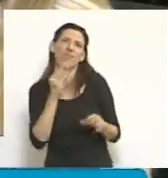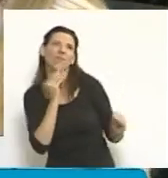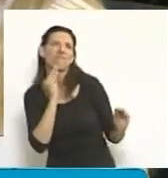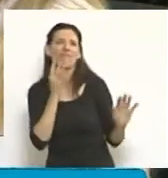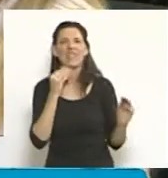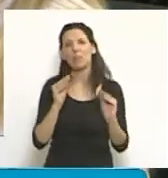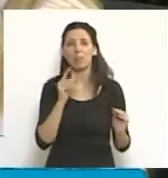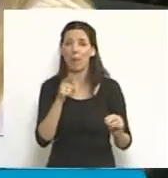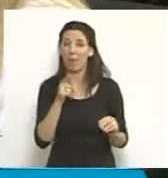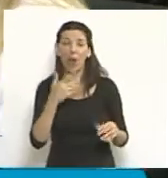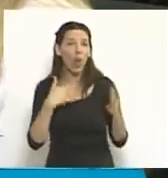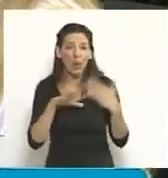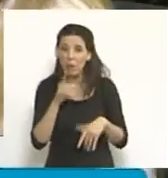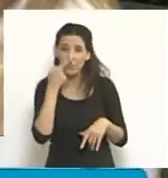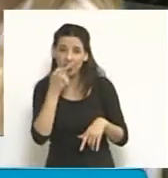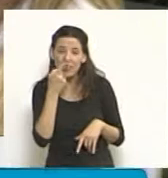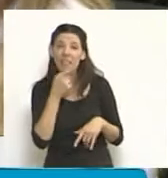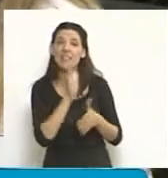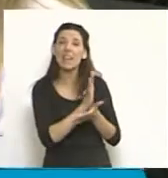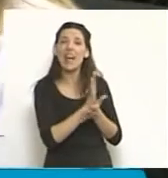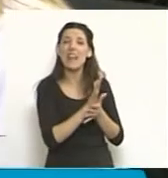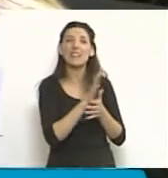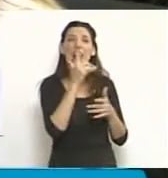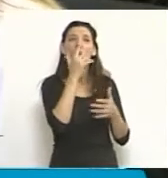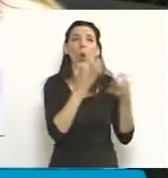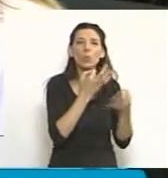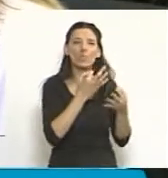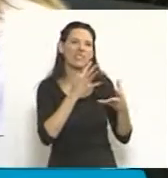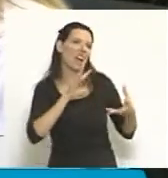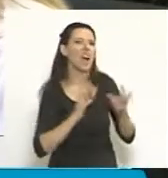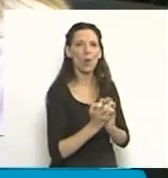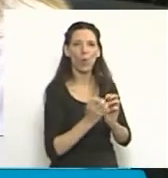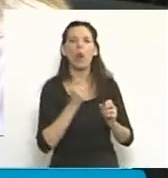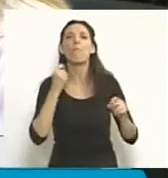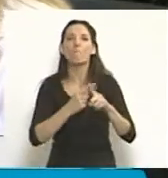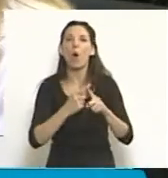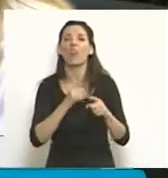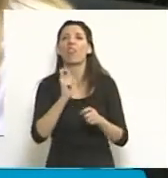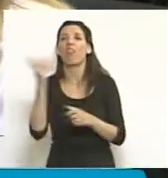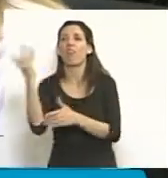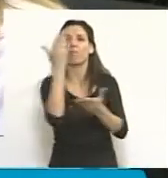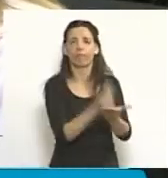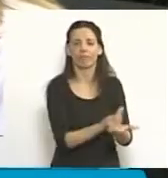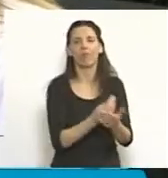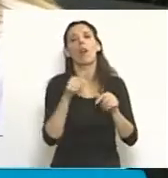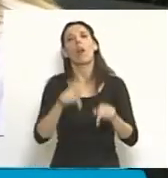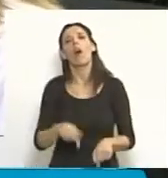que existe una destrucción de la carrera judicial a través de la discrecionalidad en las designaciones.